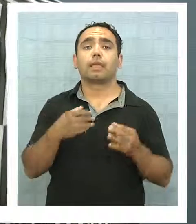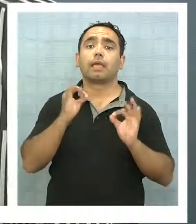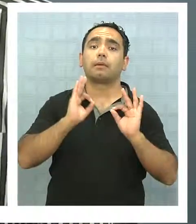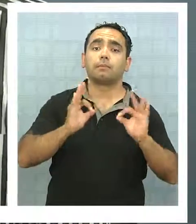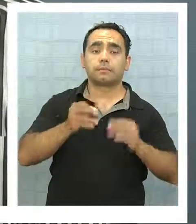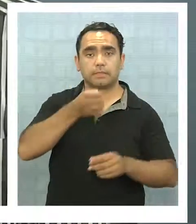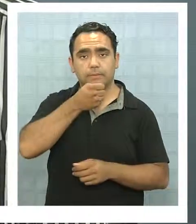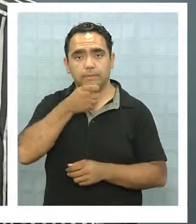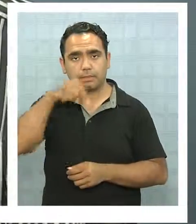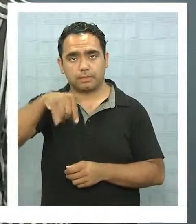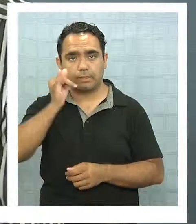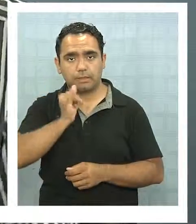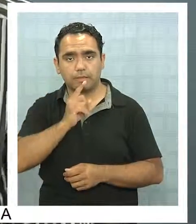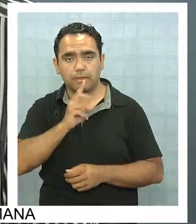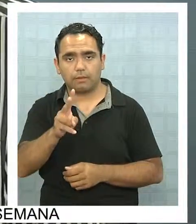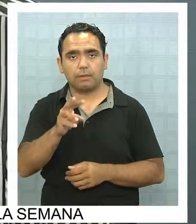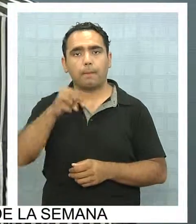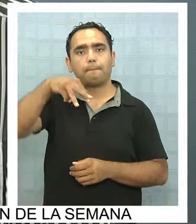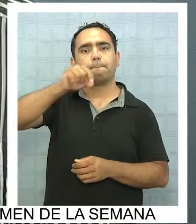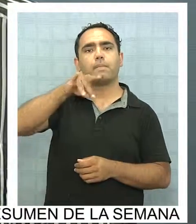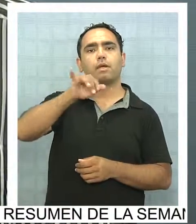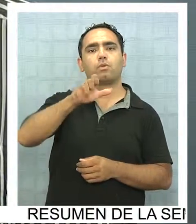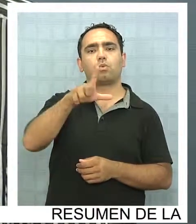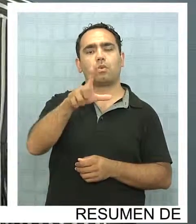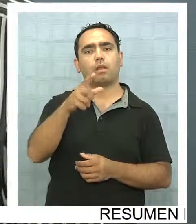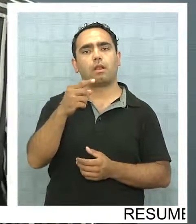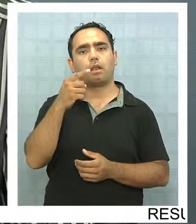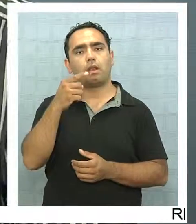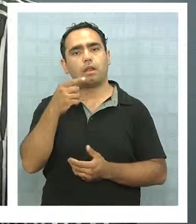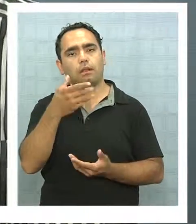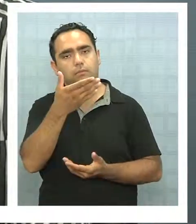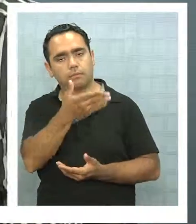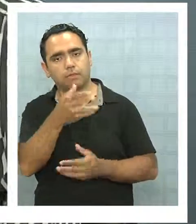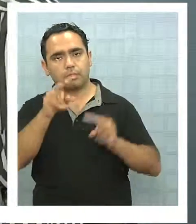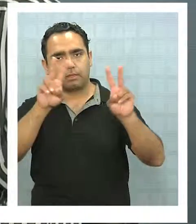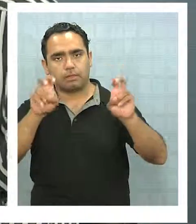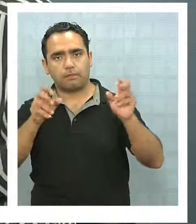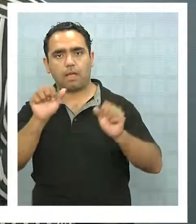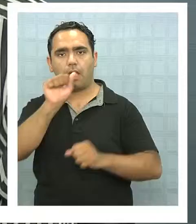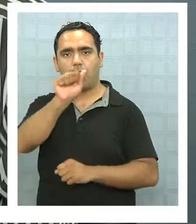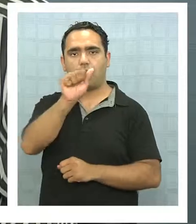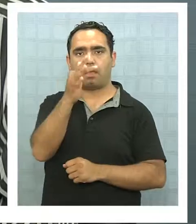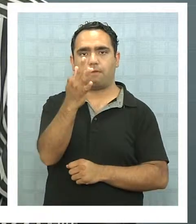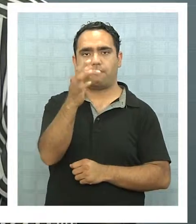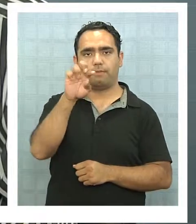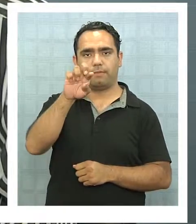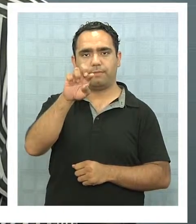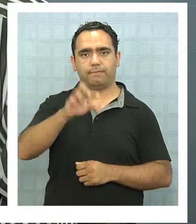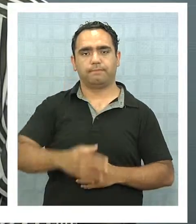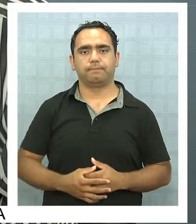Especial de prensa en Iquique Televisión, en esta oportunidad con Manuel Riesco Larraín, sobre el tema de las AFPs.